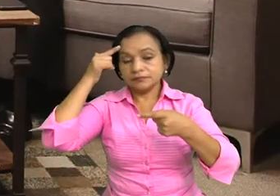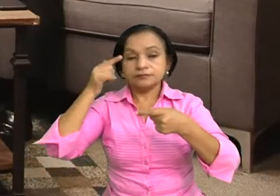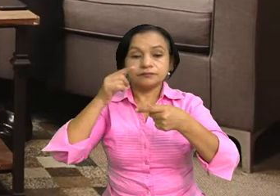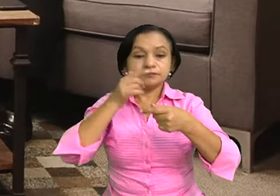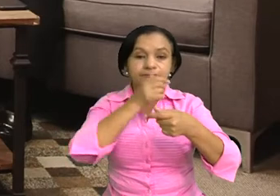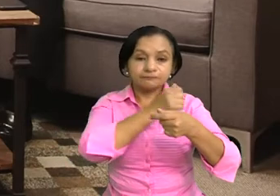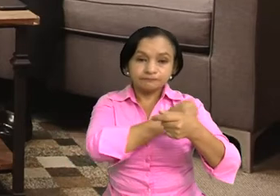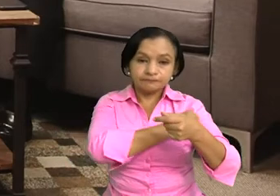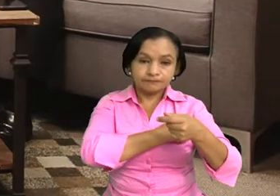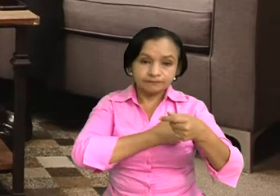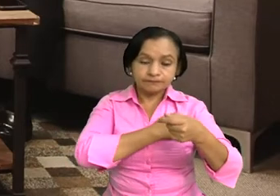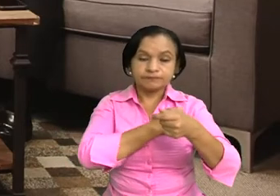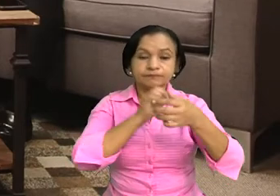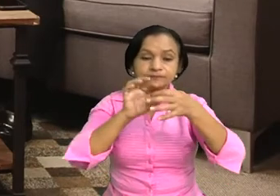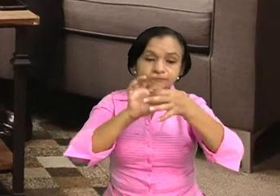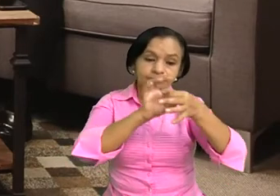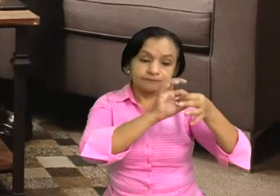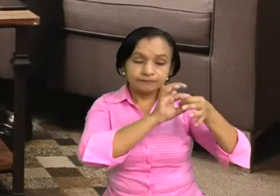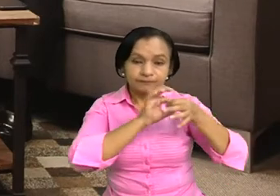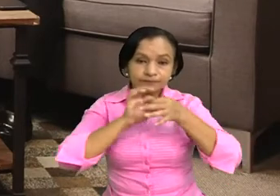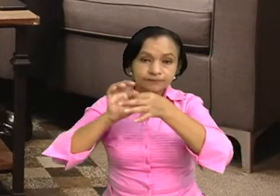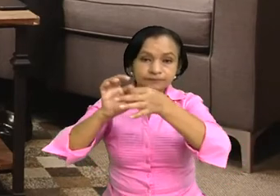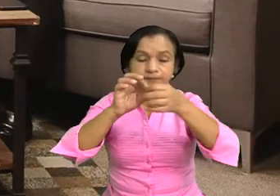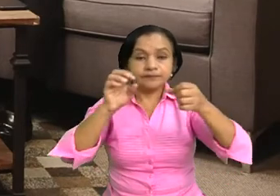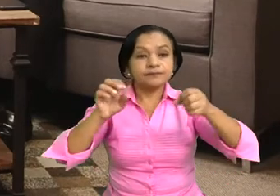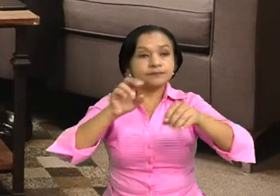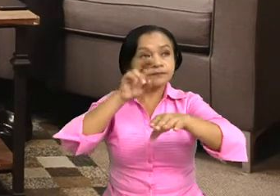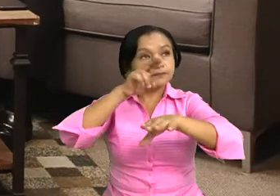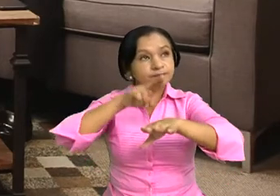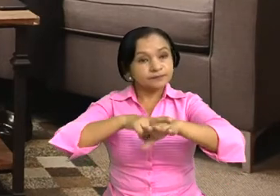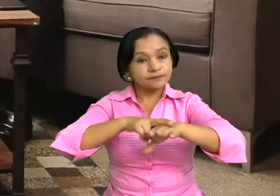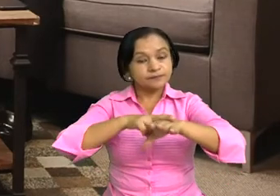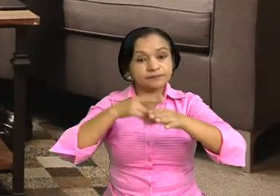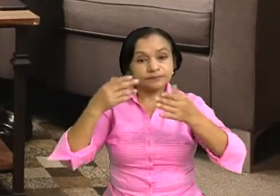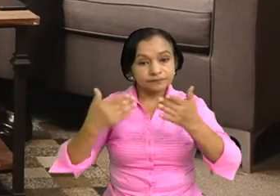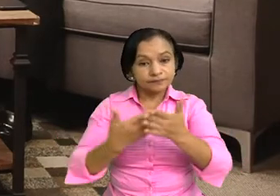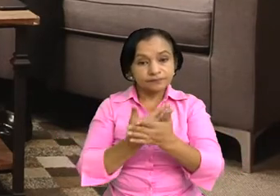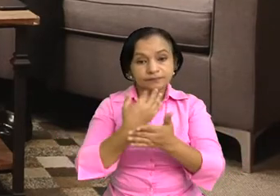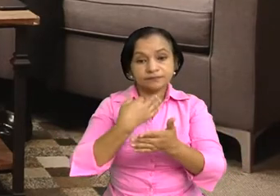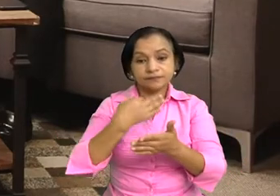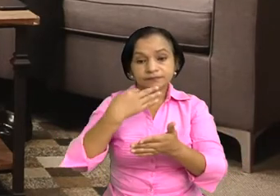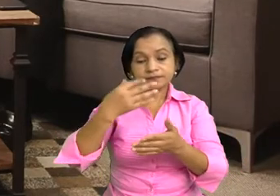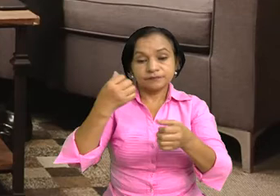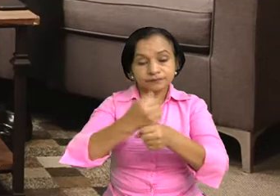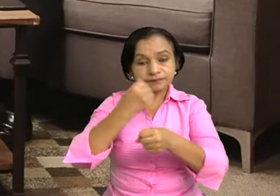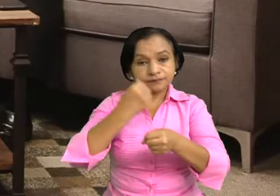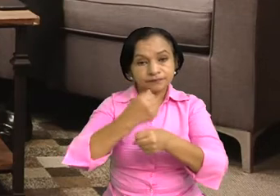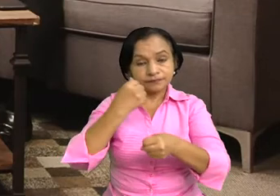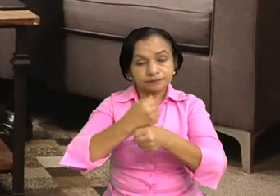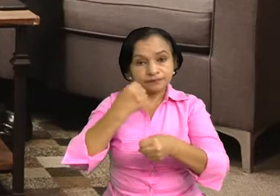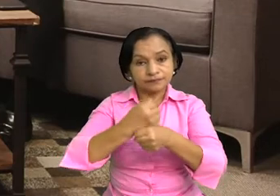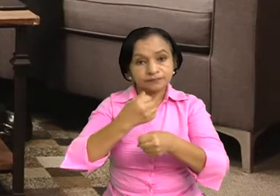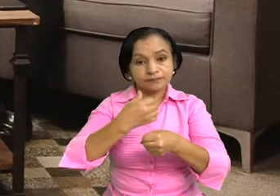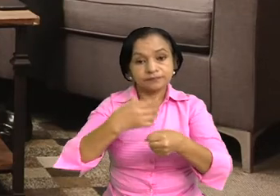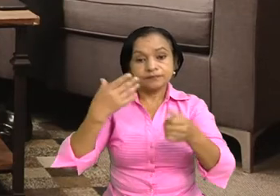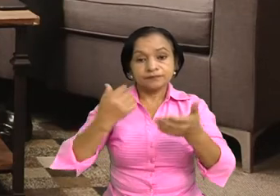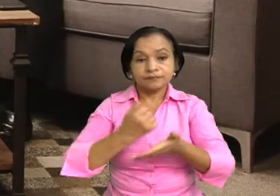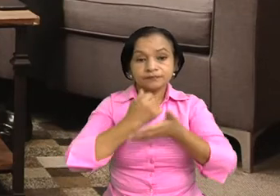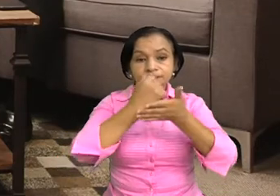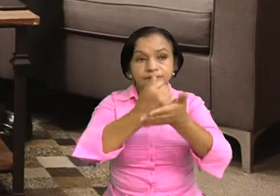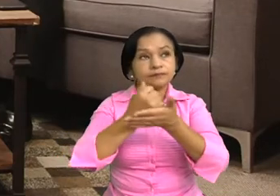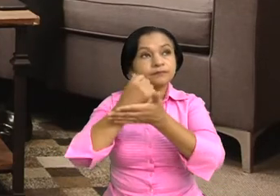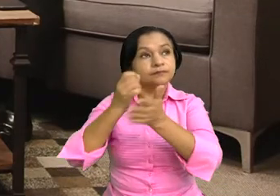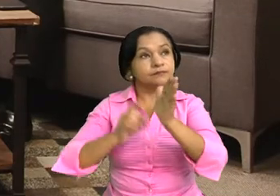Nacional, del cual se deriva nuestra estrategia de infraestructura vial para contribuir al desarrollo